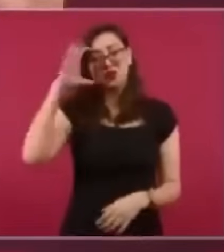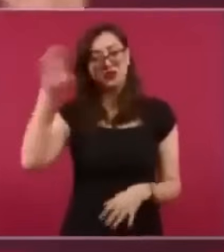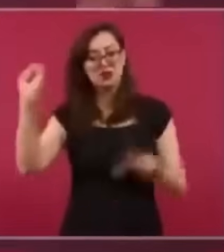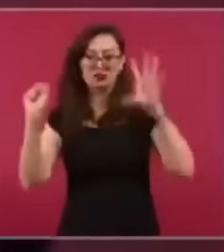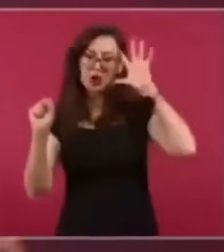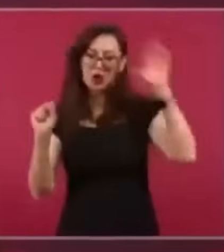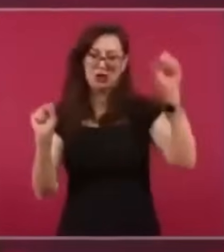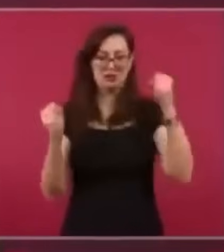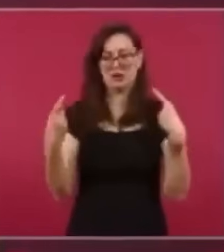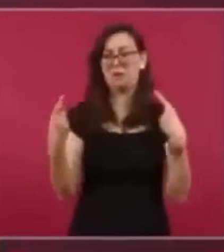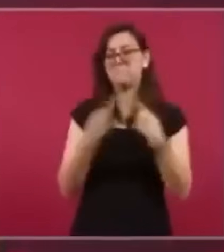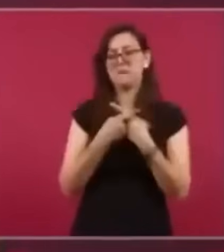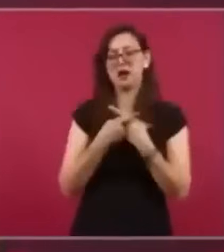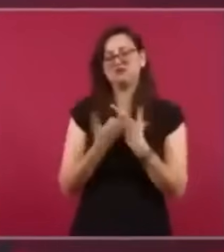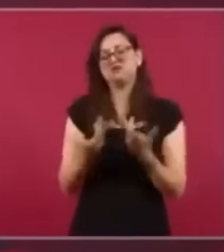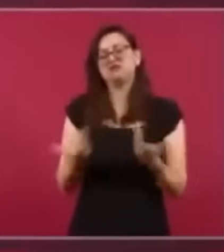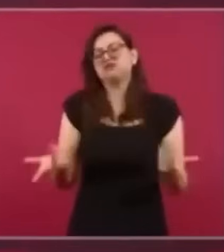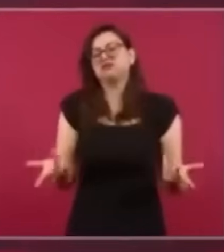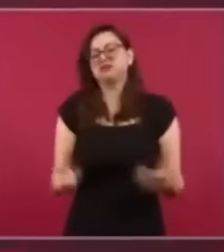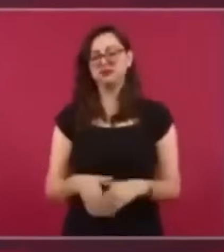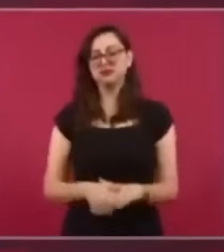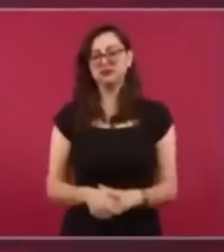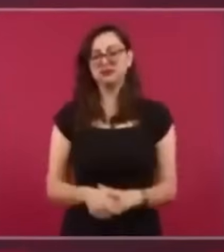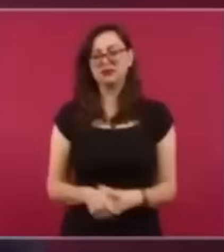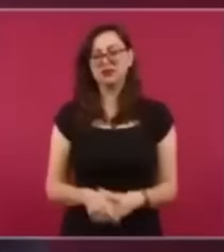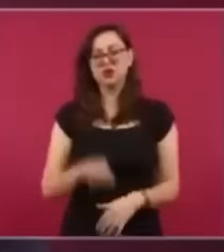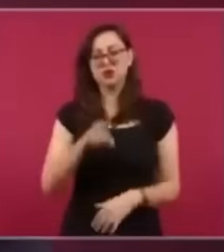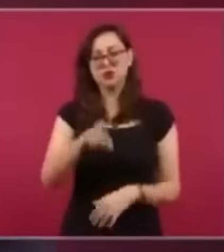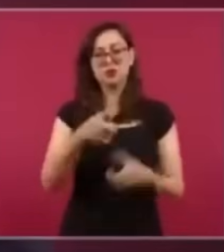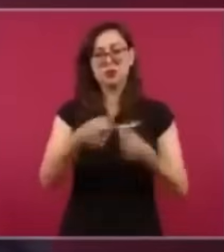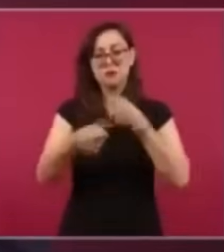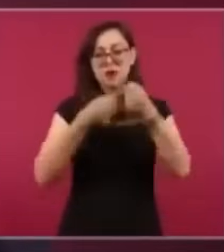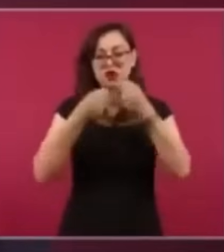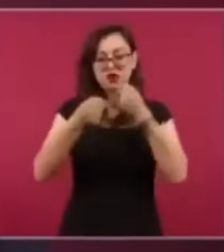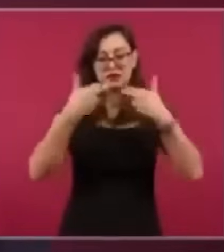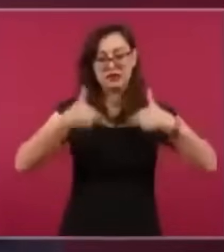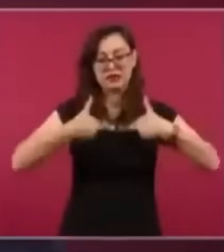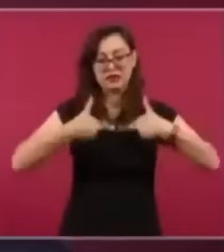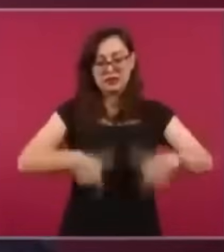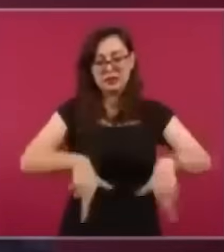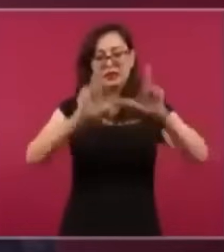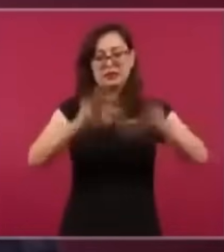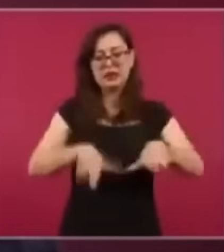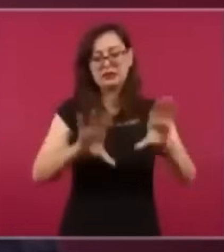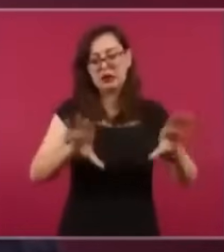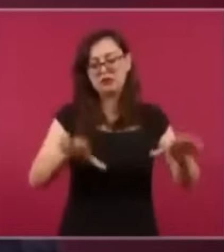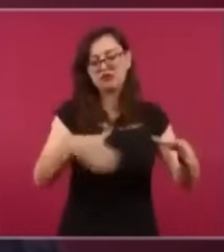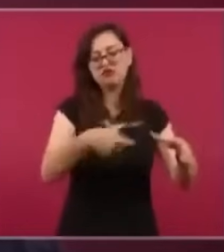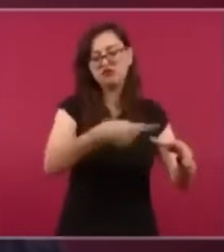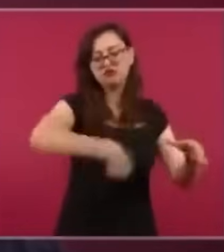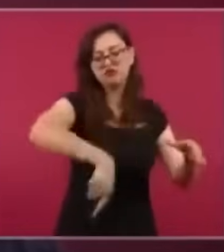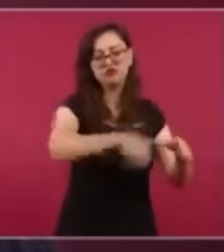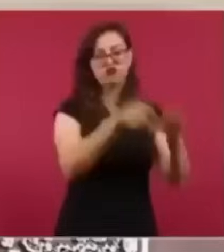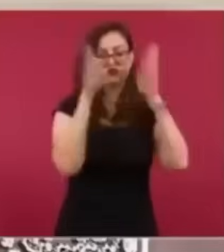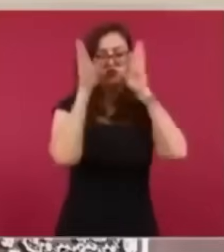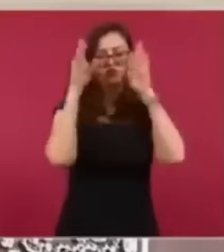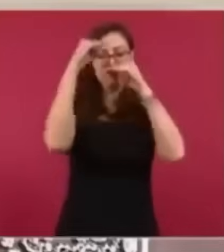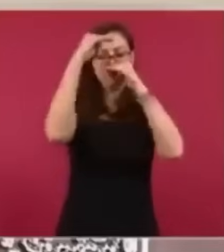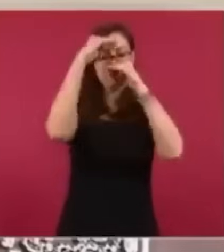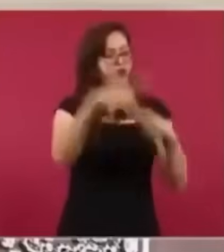distintas, contrapuestas. Es un periodismo que representa al conservadurismo, le